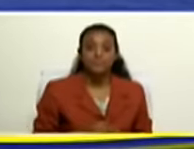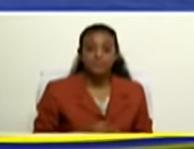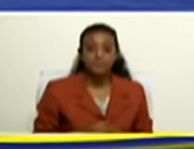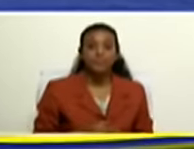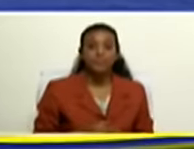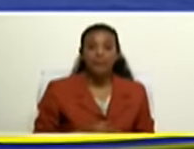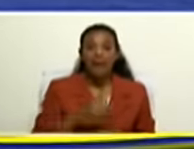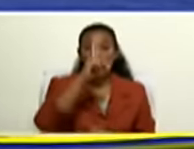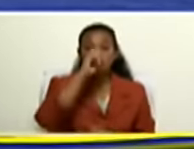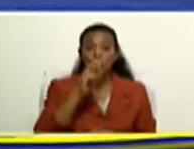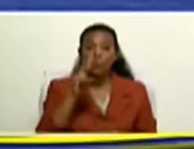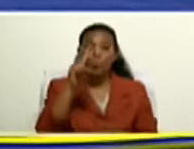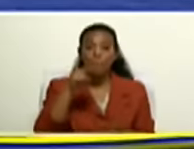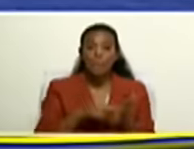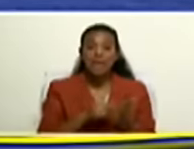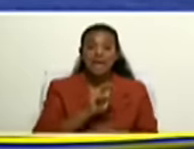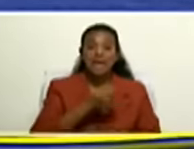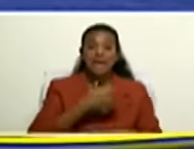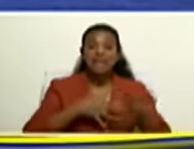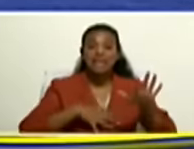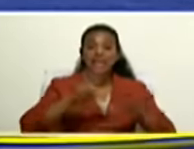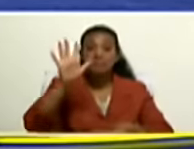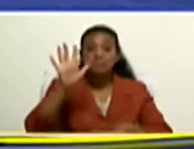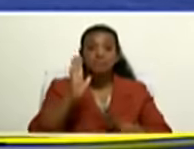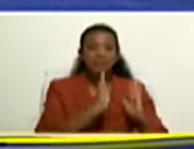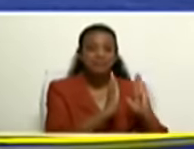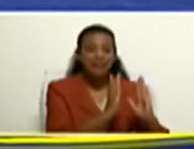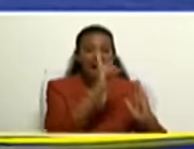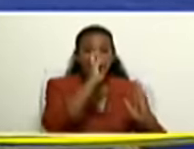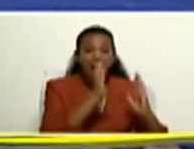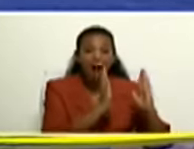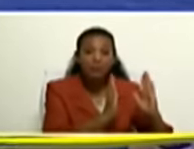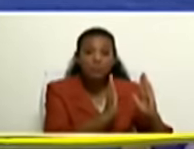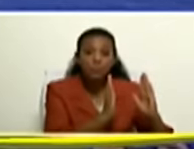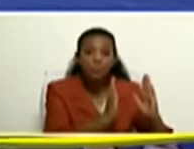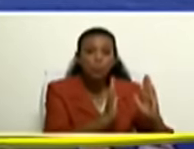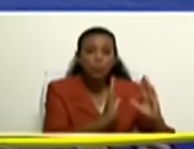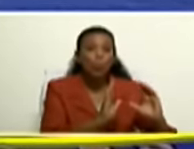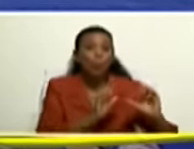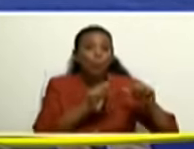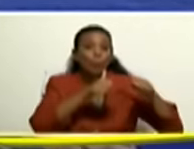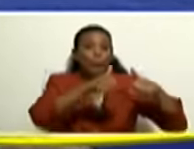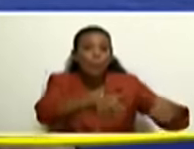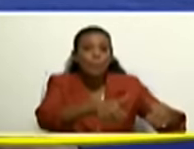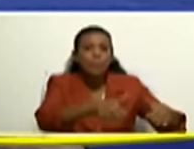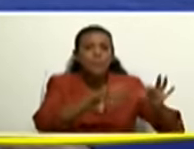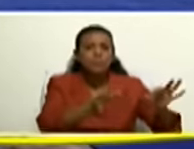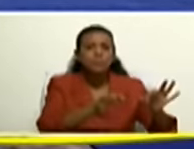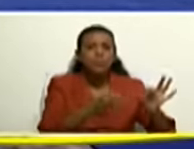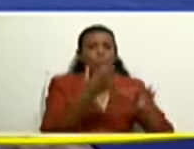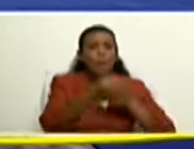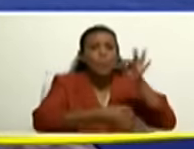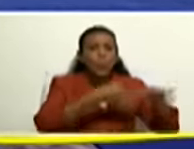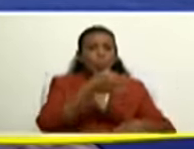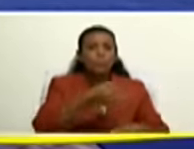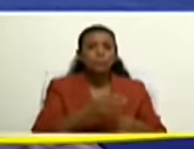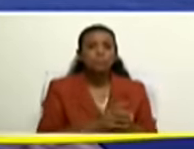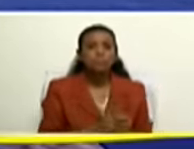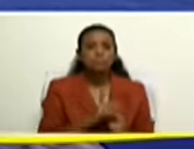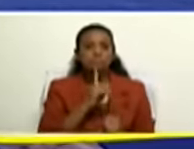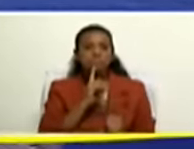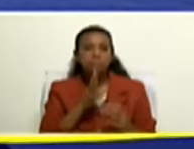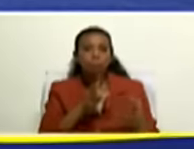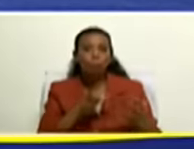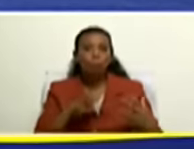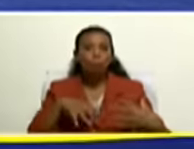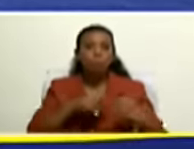2023. El año 2015 precisamente fue el año del arranque de lo que hemos llamado la guerra multidimensional